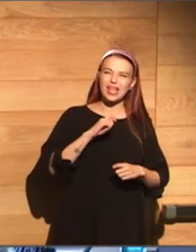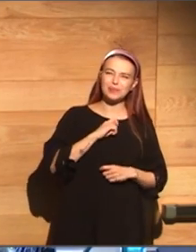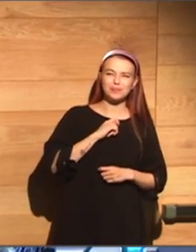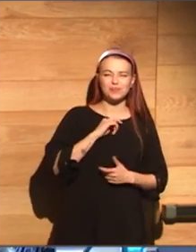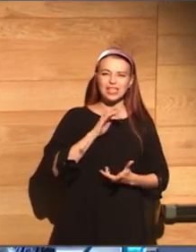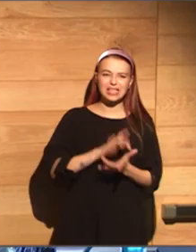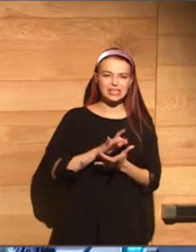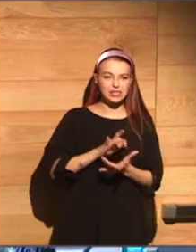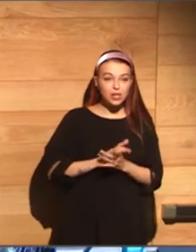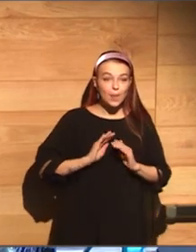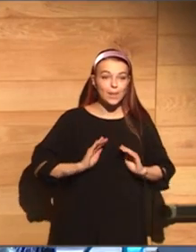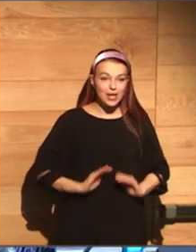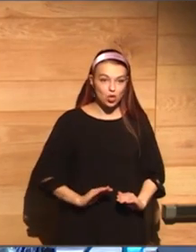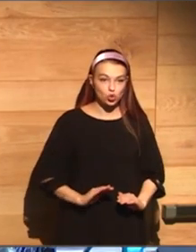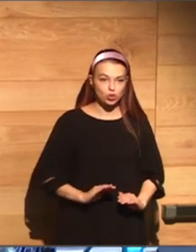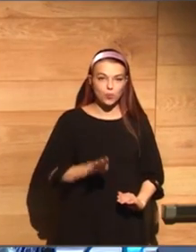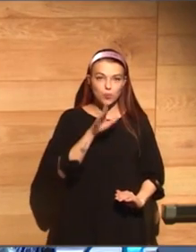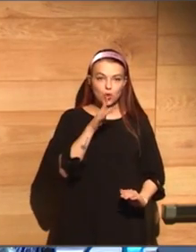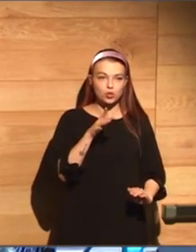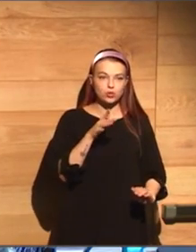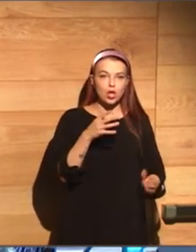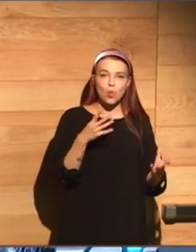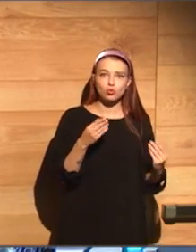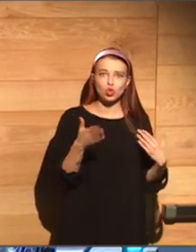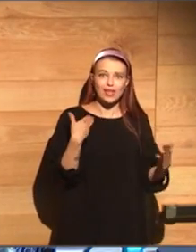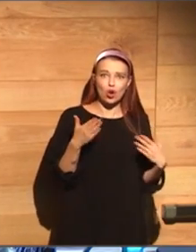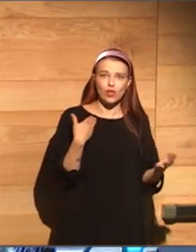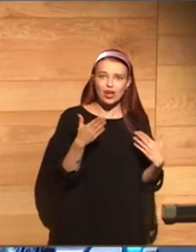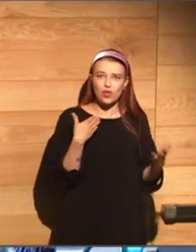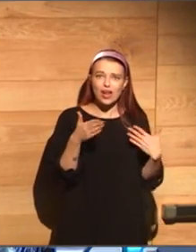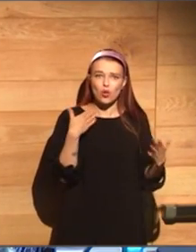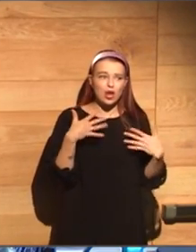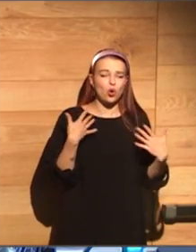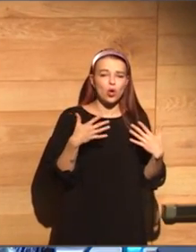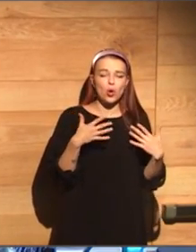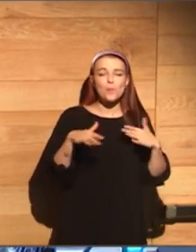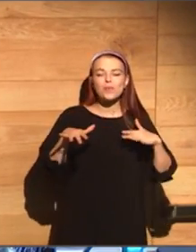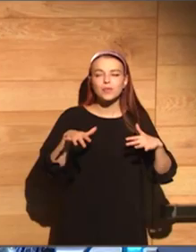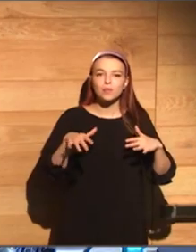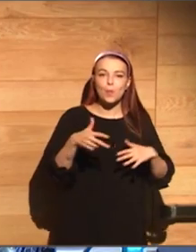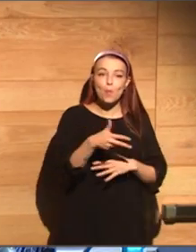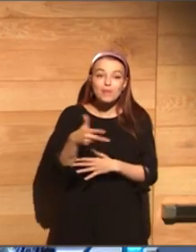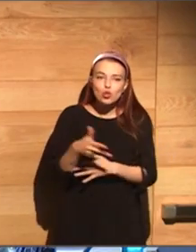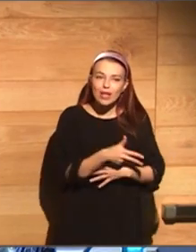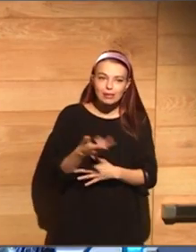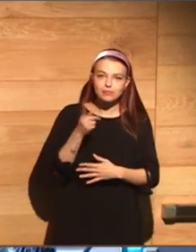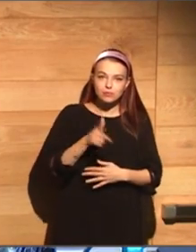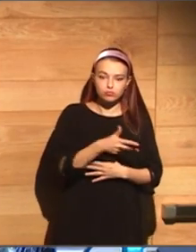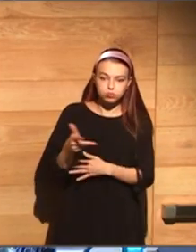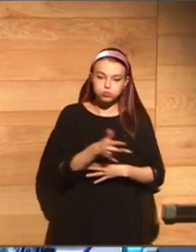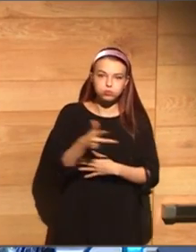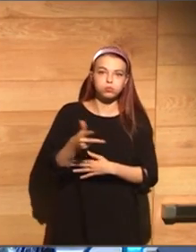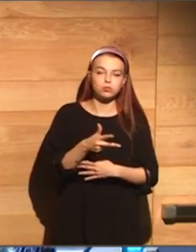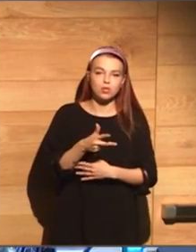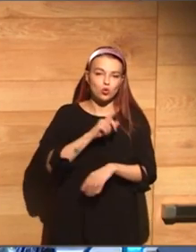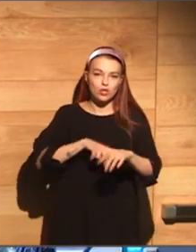es continuamente... O sea, demasiado ritmo. Mucho diálogo, muchos diálogos, mucho no movimiento de cámara, pero, bueno, sí, movimiento de cámara. Y